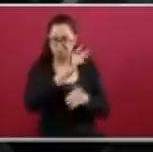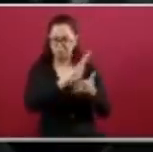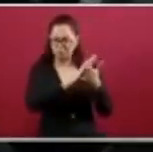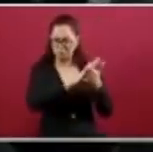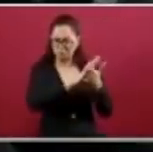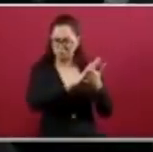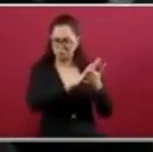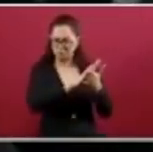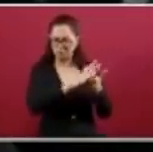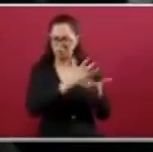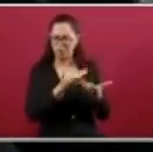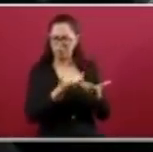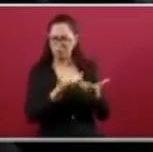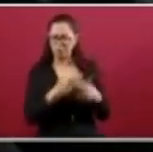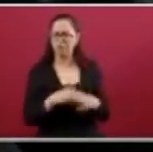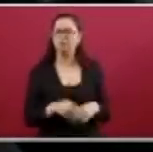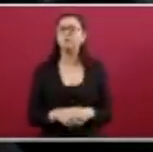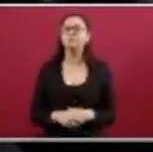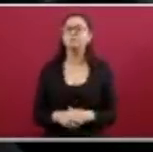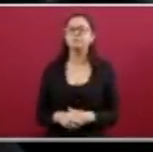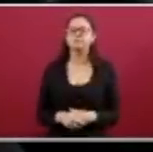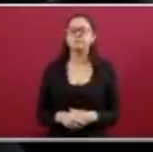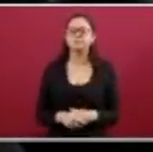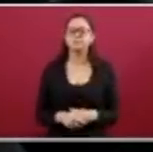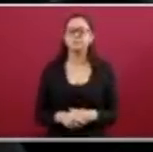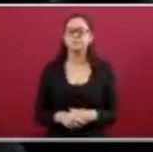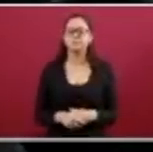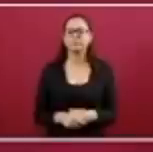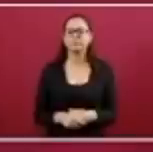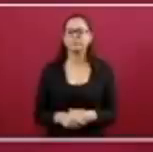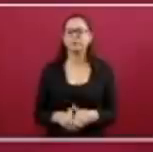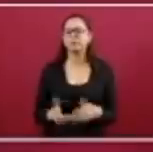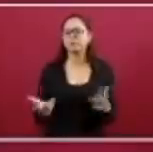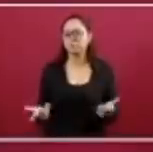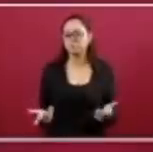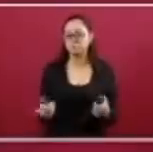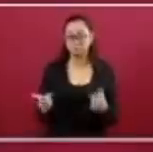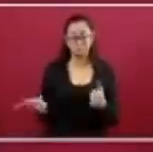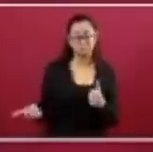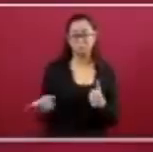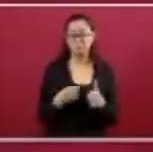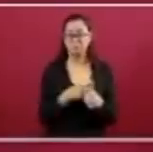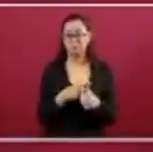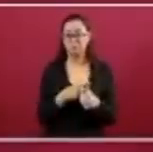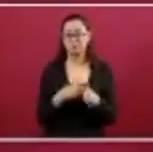Es básicamente llegar a un acuerdo